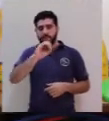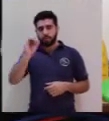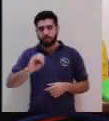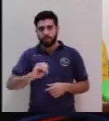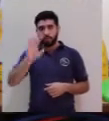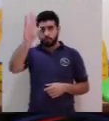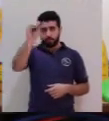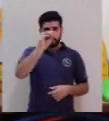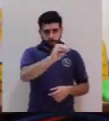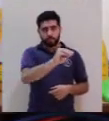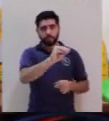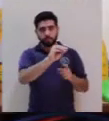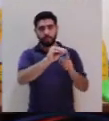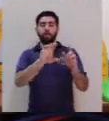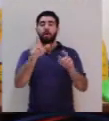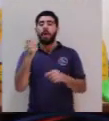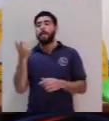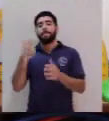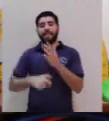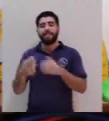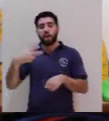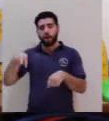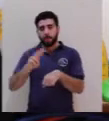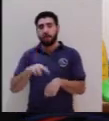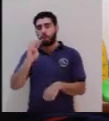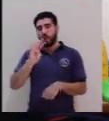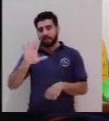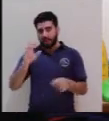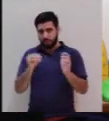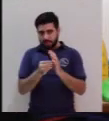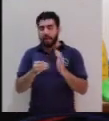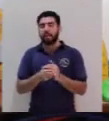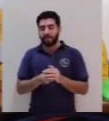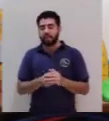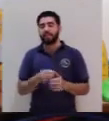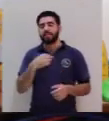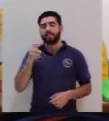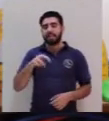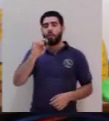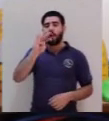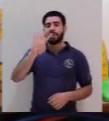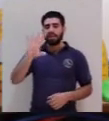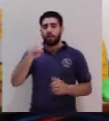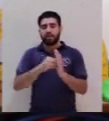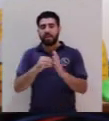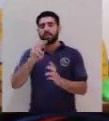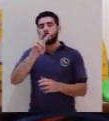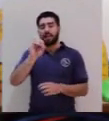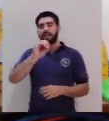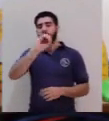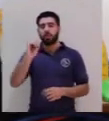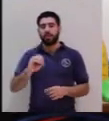20% que ya vimos acá, ¿sí? Como muestra. Sí, sabemos que